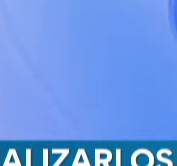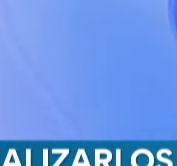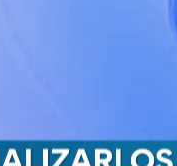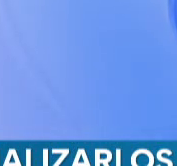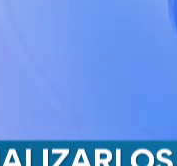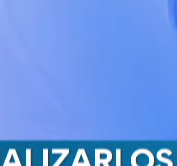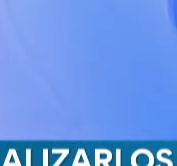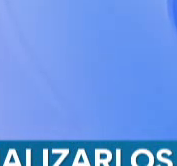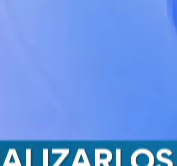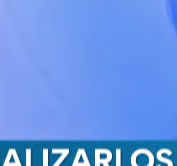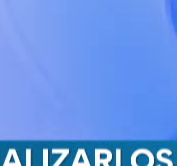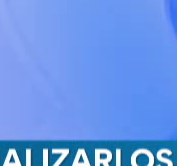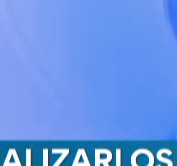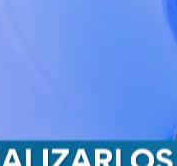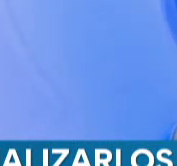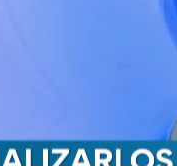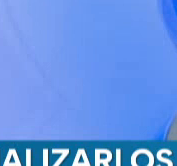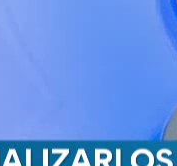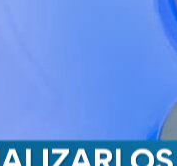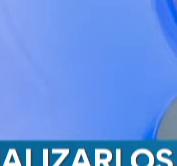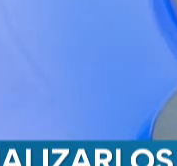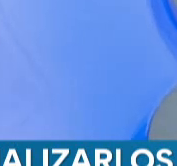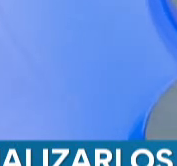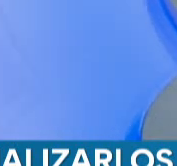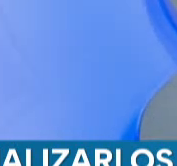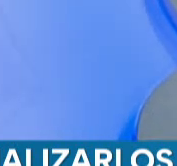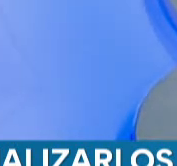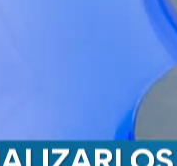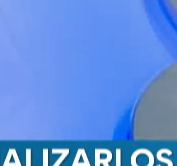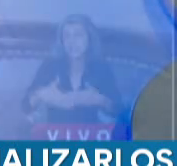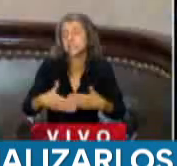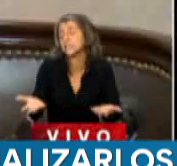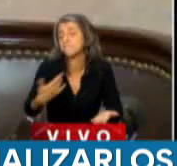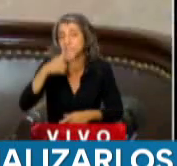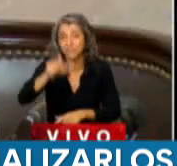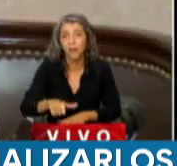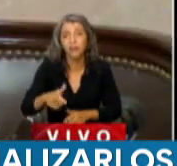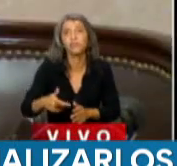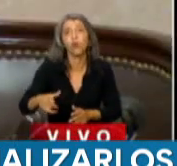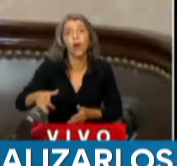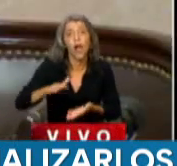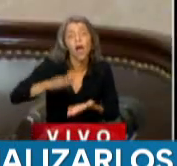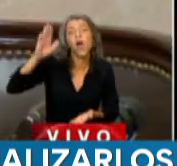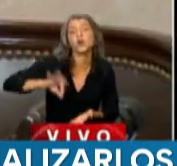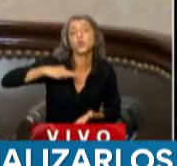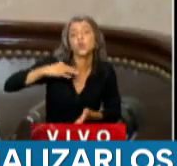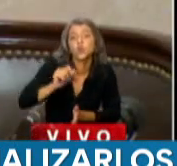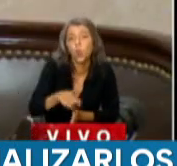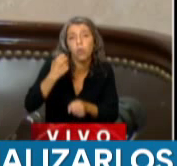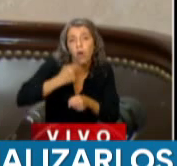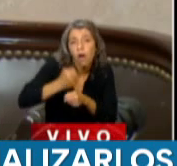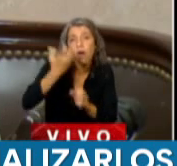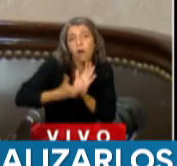debates, hay algo muy electoralista que pasa y que tiene que ver con, bueno, según para dónde haya que inclinar la atención o quién esté tensionando más,